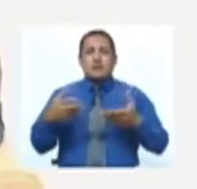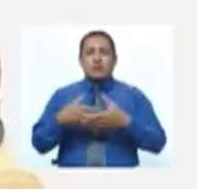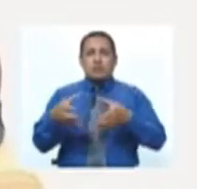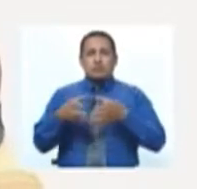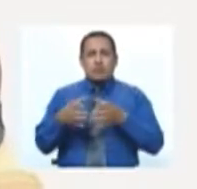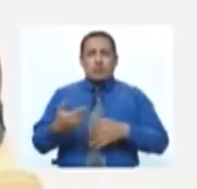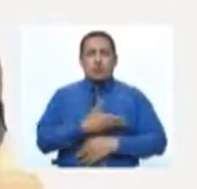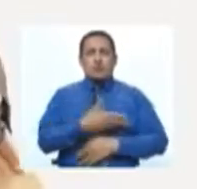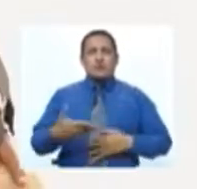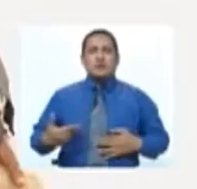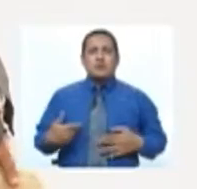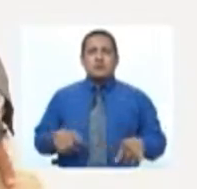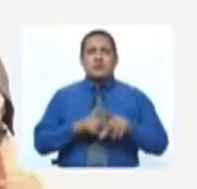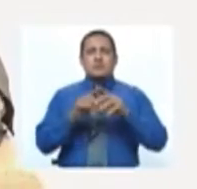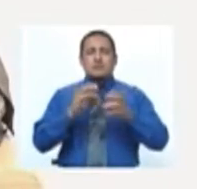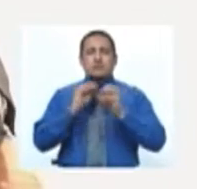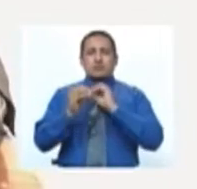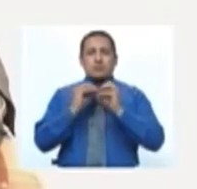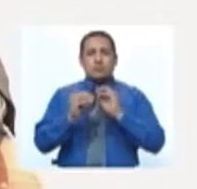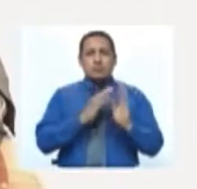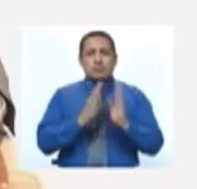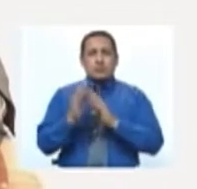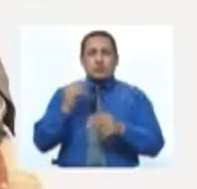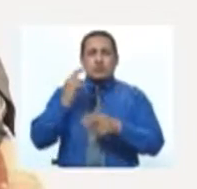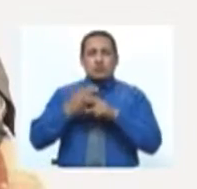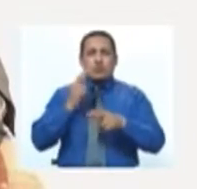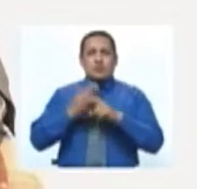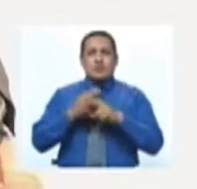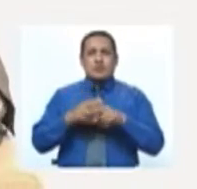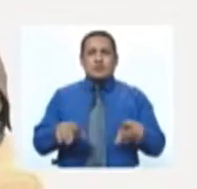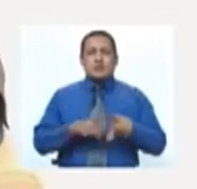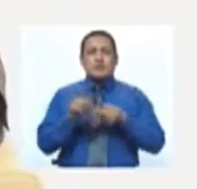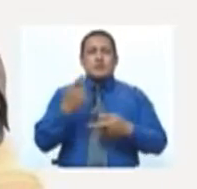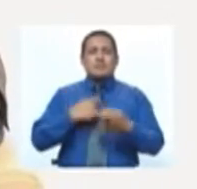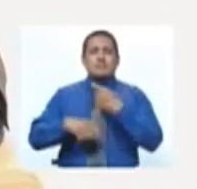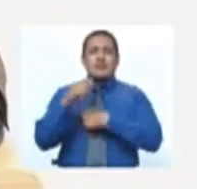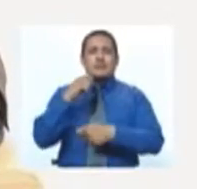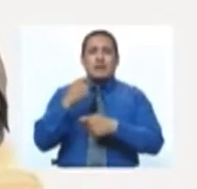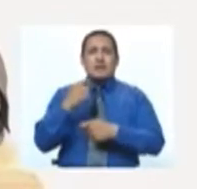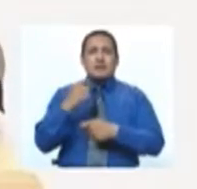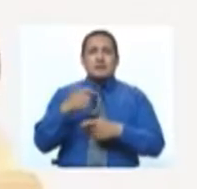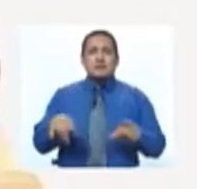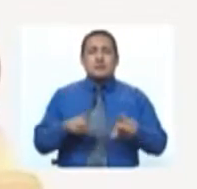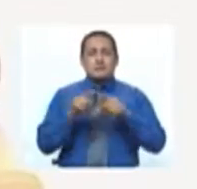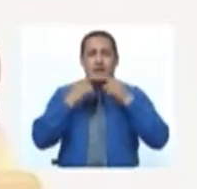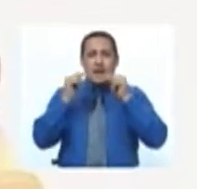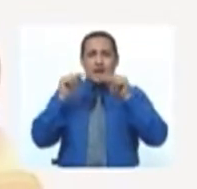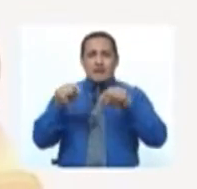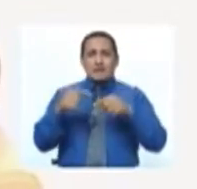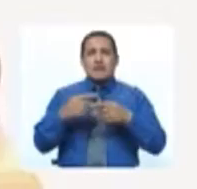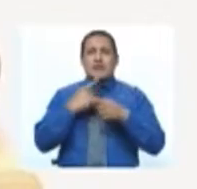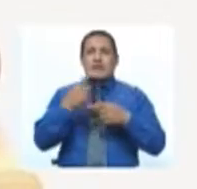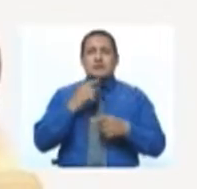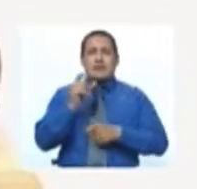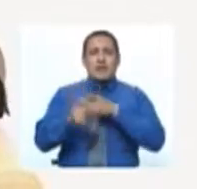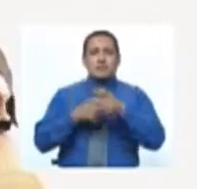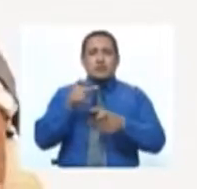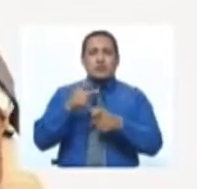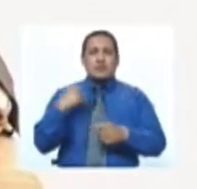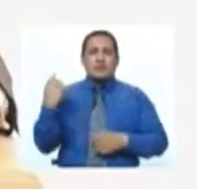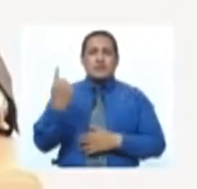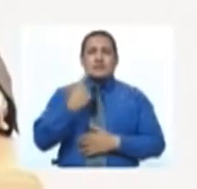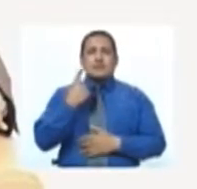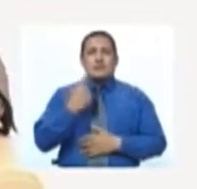entidad pública propietaria realice un procedimiento denominado de subasta pública, y allí es donde los